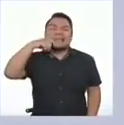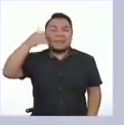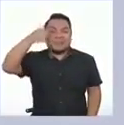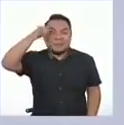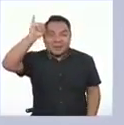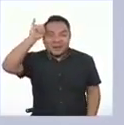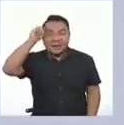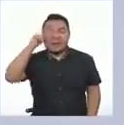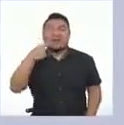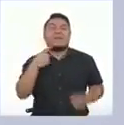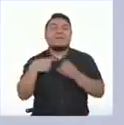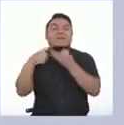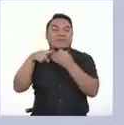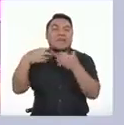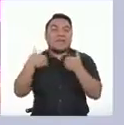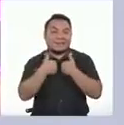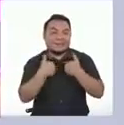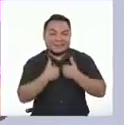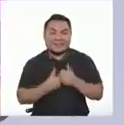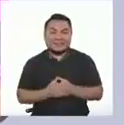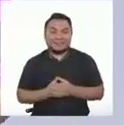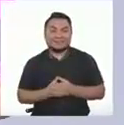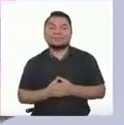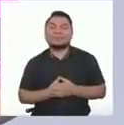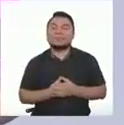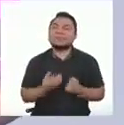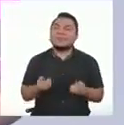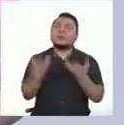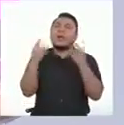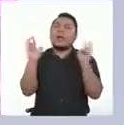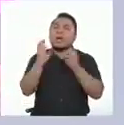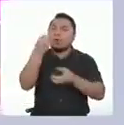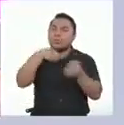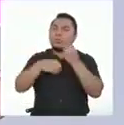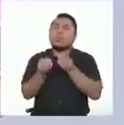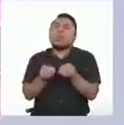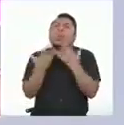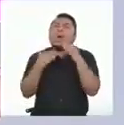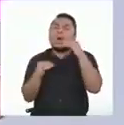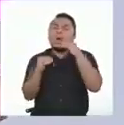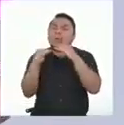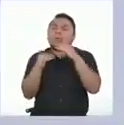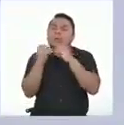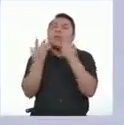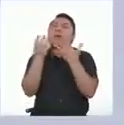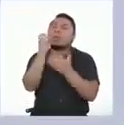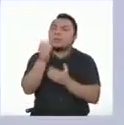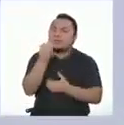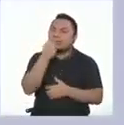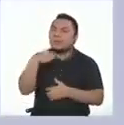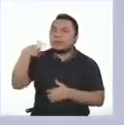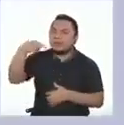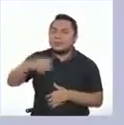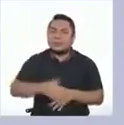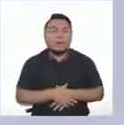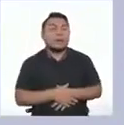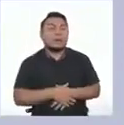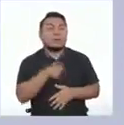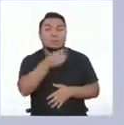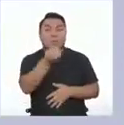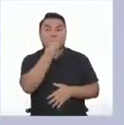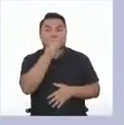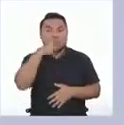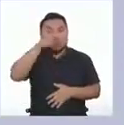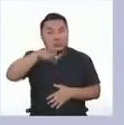de res y de otros animales. ¿Cuántas proteínas necesitamos consumir diariamente, profesora? La necesidad de nutrientes